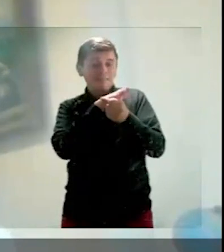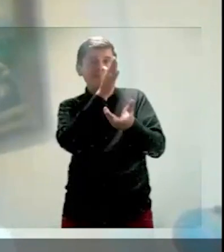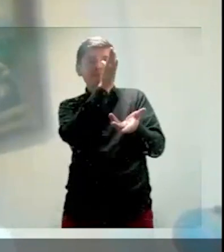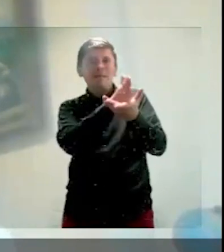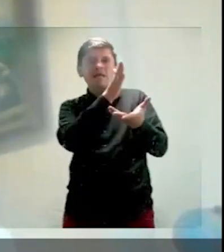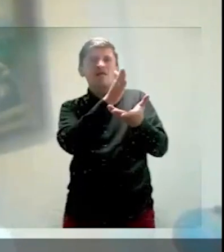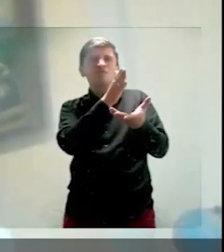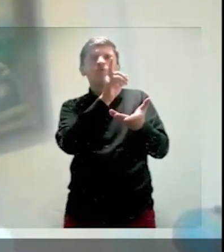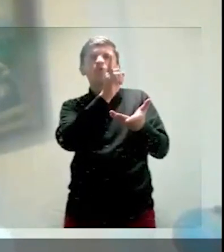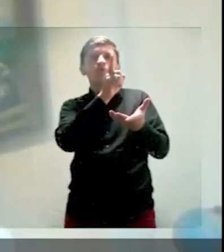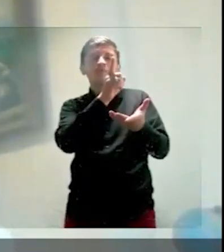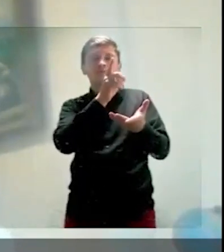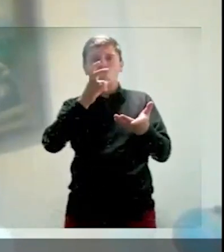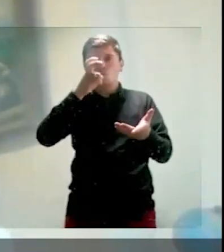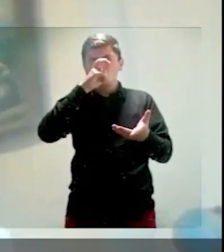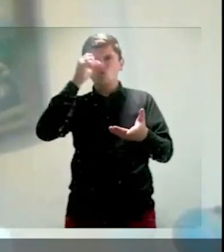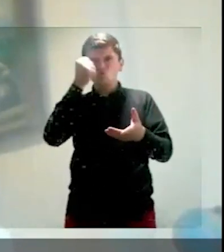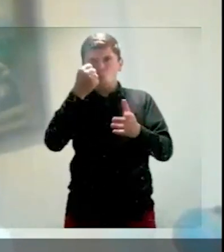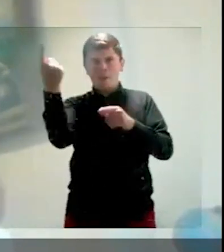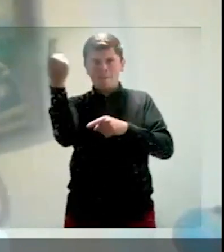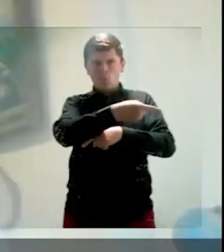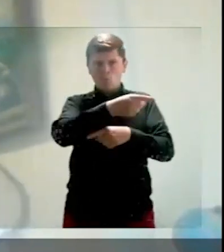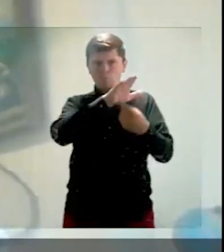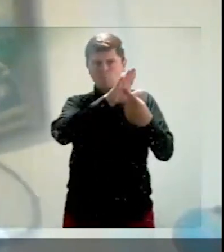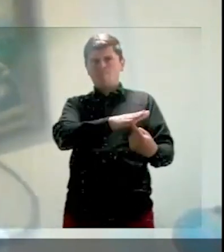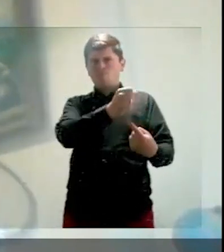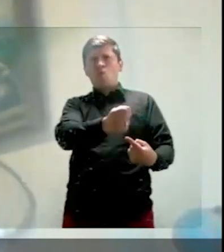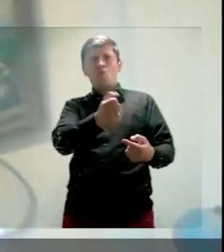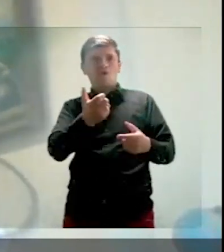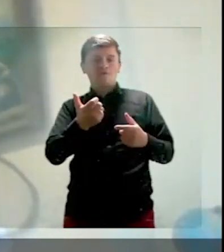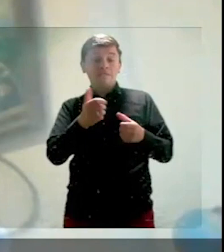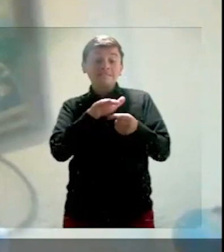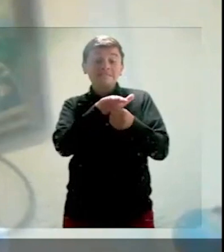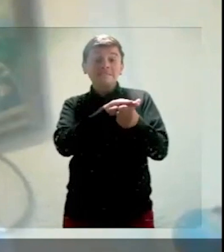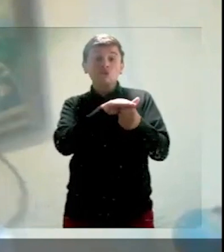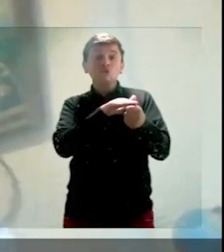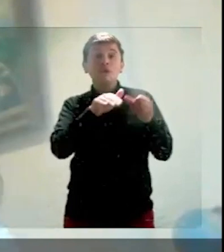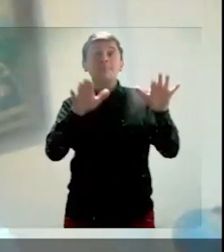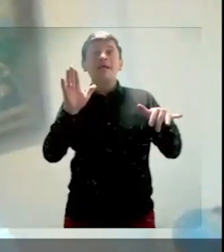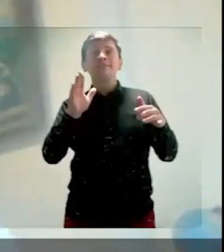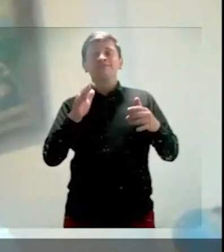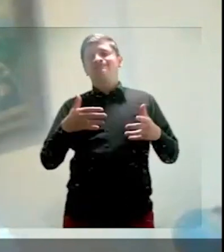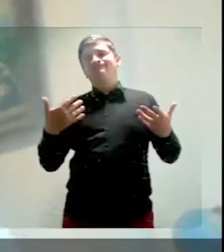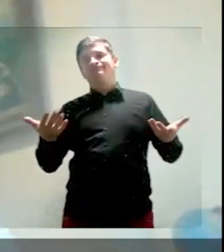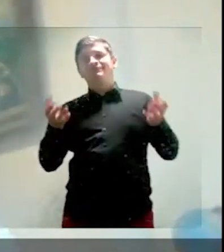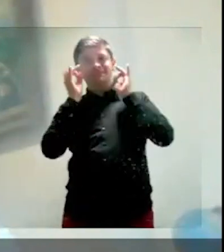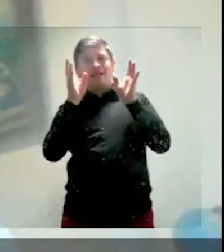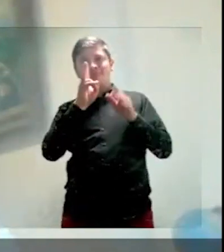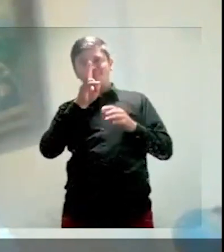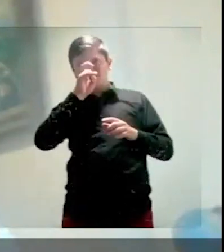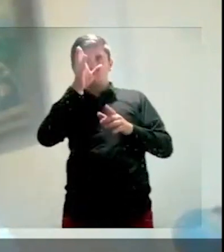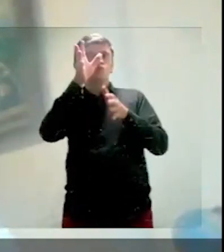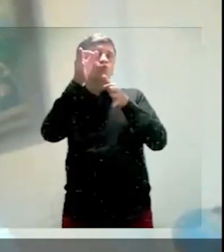provocados arbitrariamente, eso está en la tesis de la disidencia, no mía, son casos provocados arbitrariamente por la